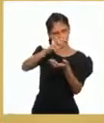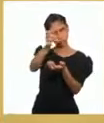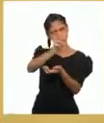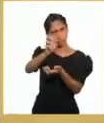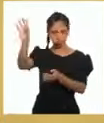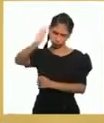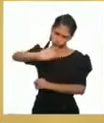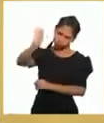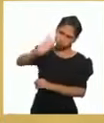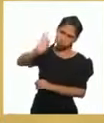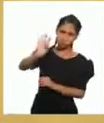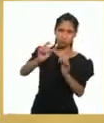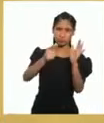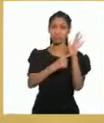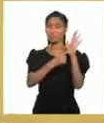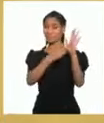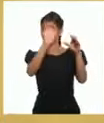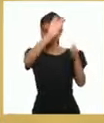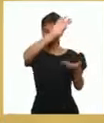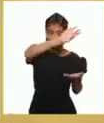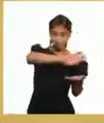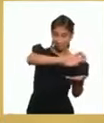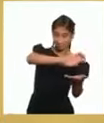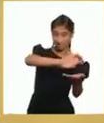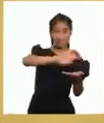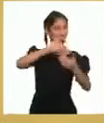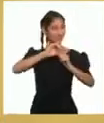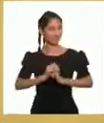Thank you.